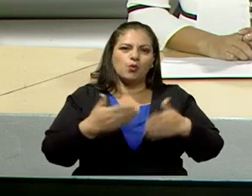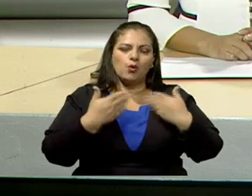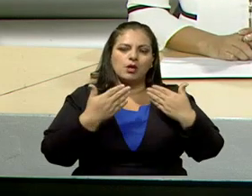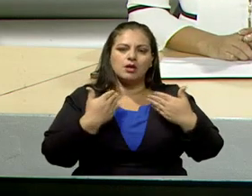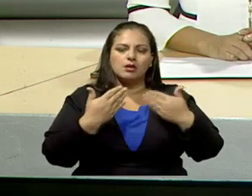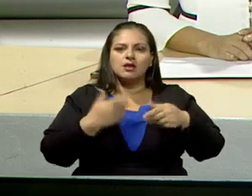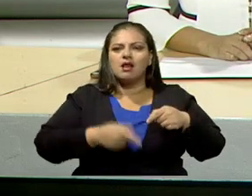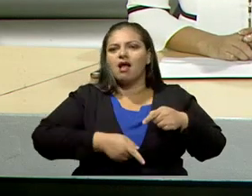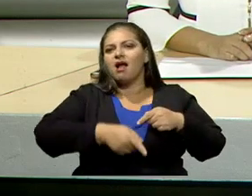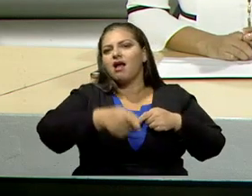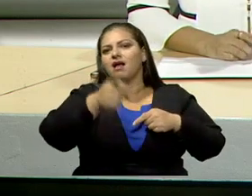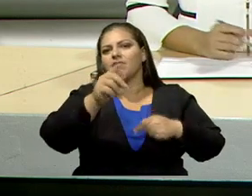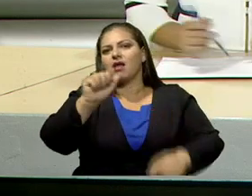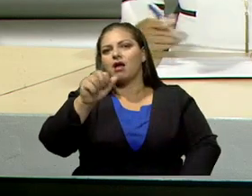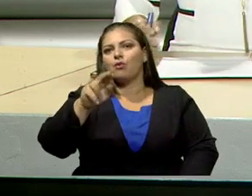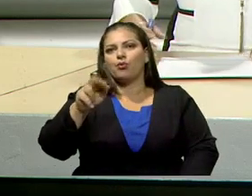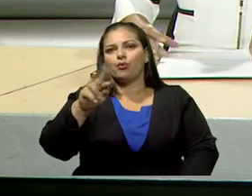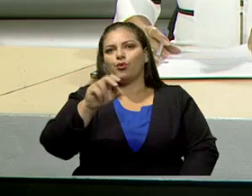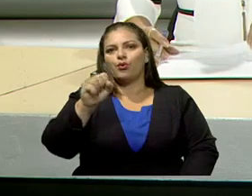este lamentable hecho.